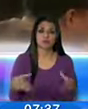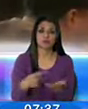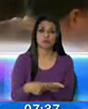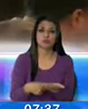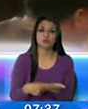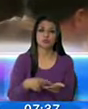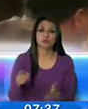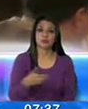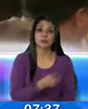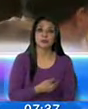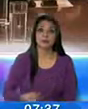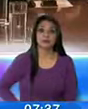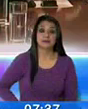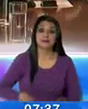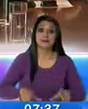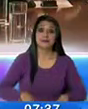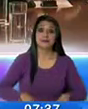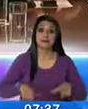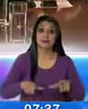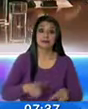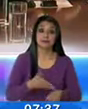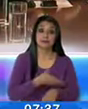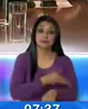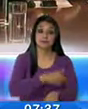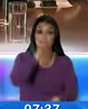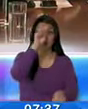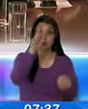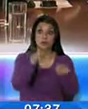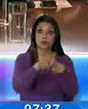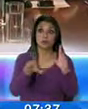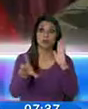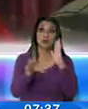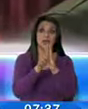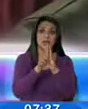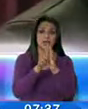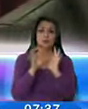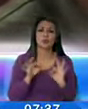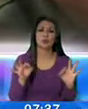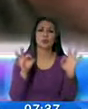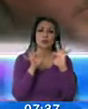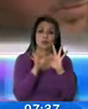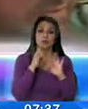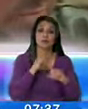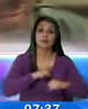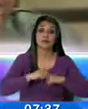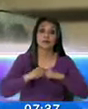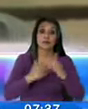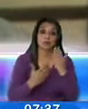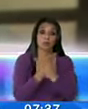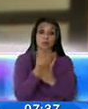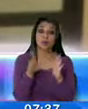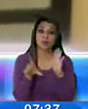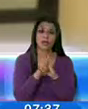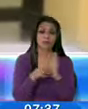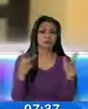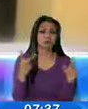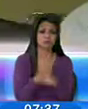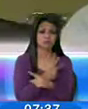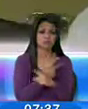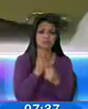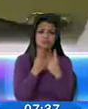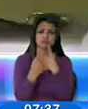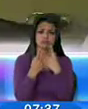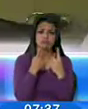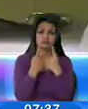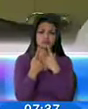el presidente Lenín Moreno, donde se acordó impulsar el código que ya se discute. Dicen que admitir a trámite un nuevo proyecto pone en peligro los diálogos. Se